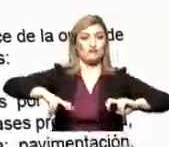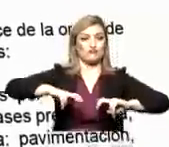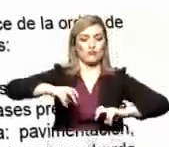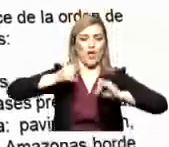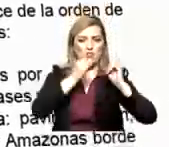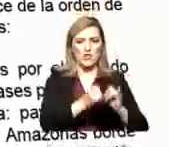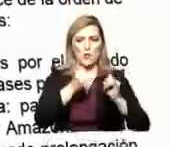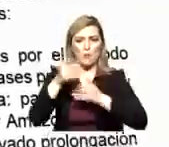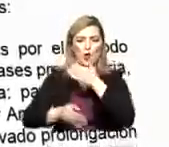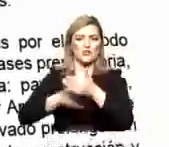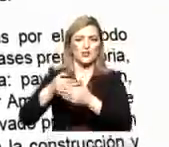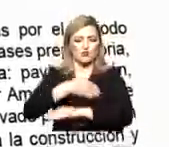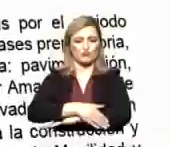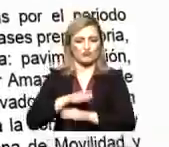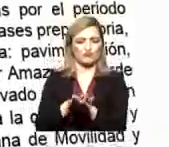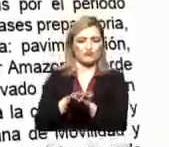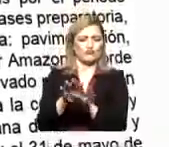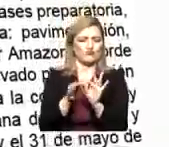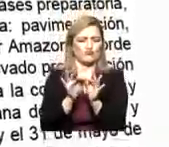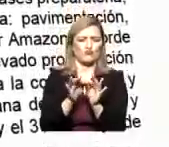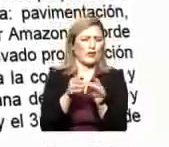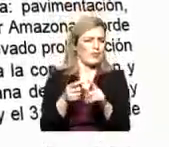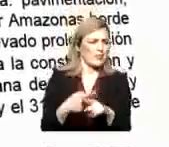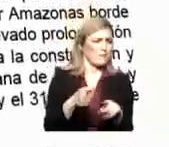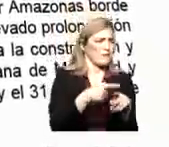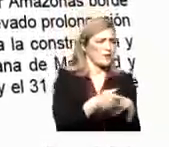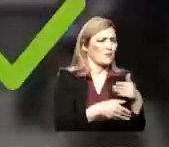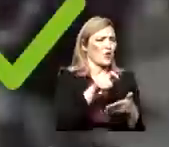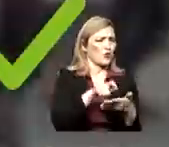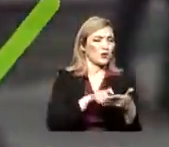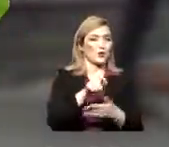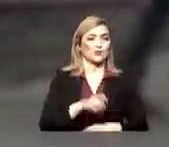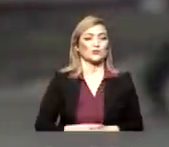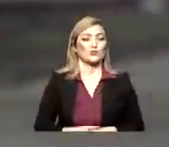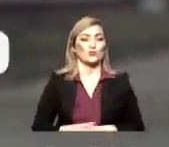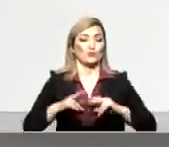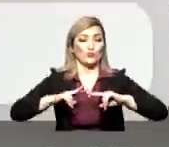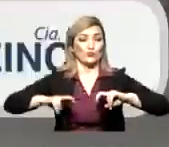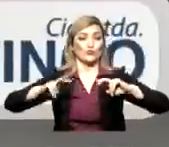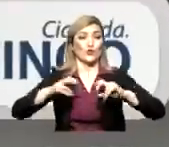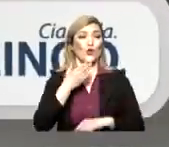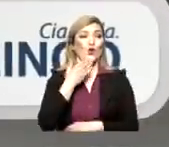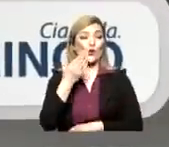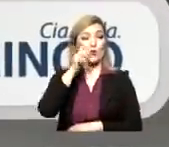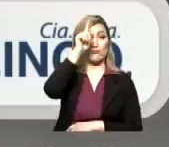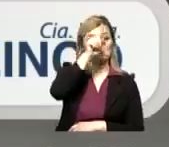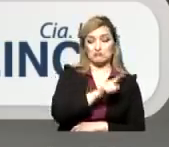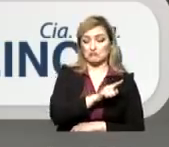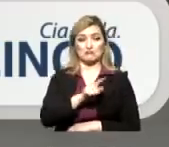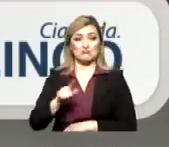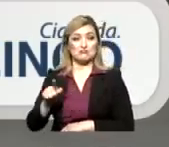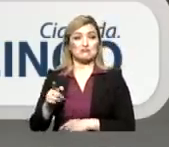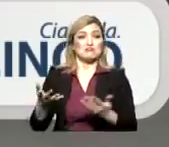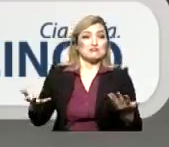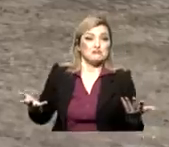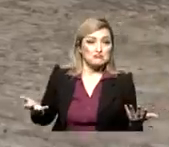procesos de repavimentación de Quito y todas las fases de los contratos. Se investiga la triangulación contractual con la empresa